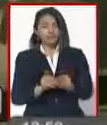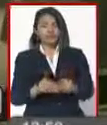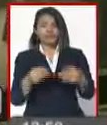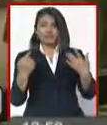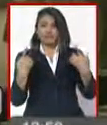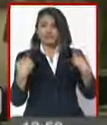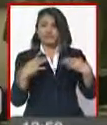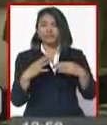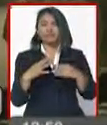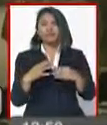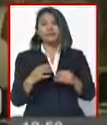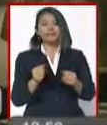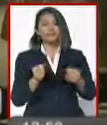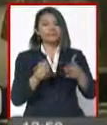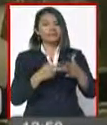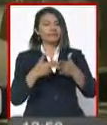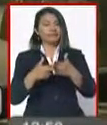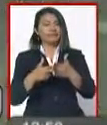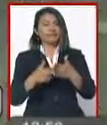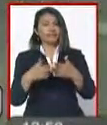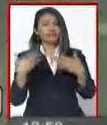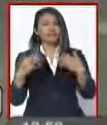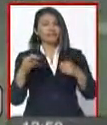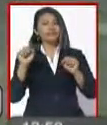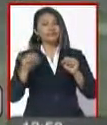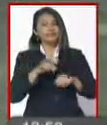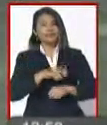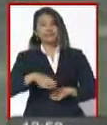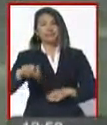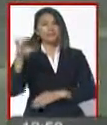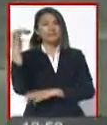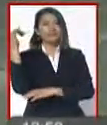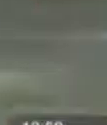Entre tanto, desde la terminal bimodal ya salen buses hacia Yacuiba y Tarija.